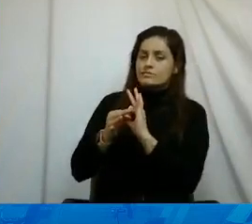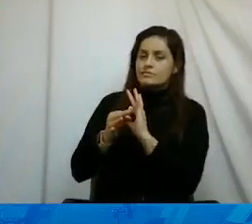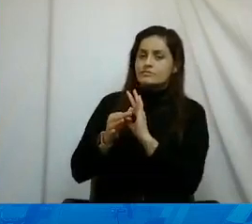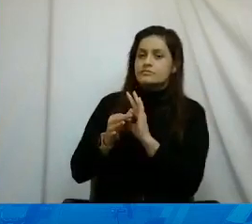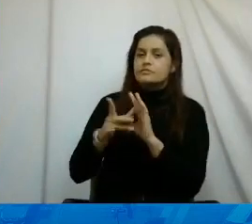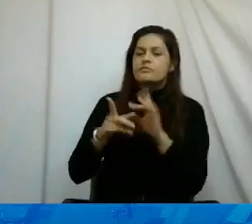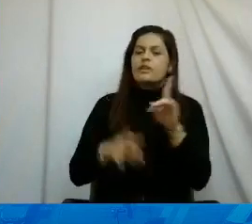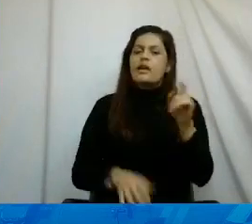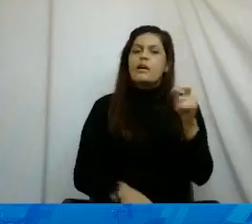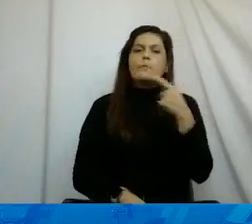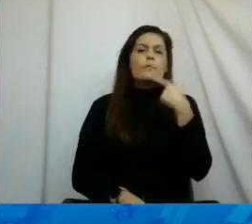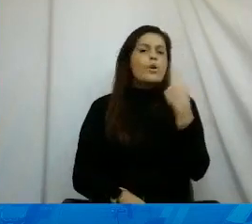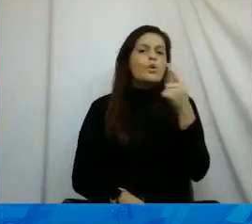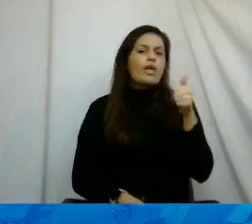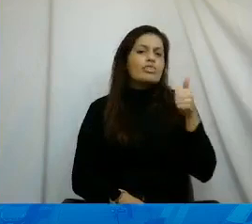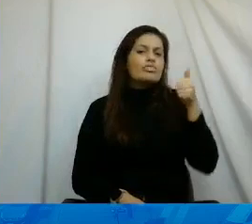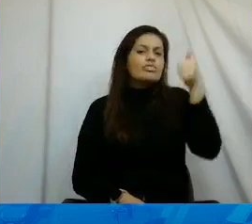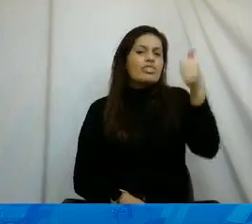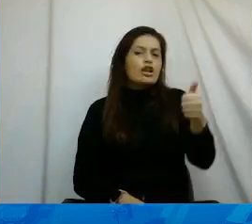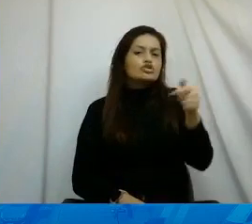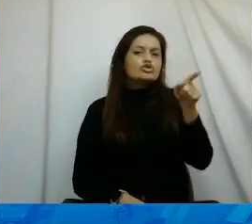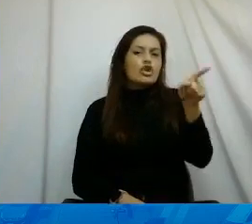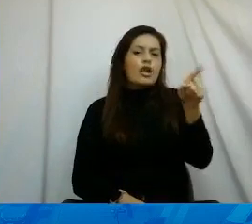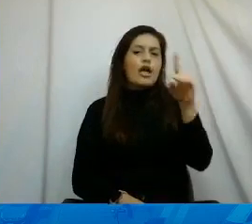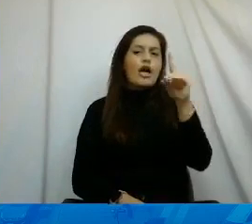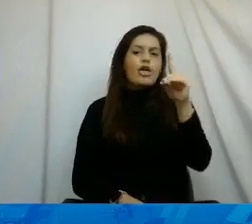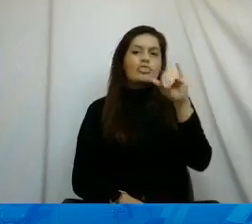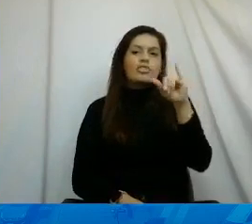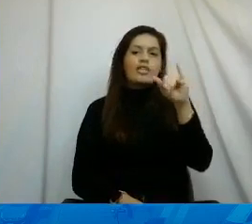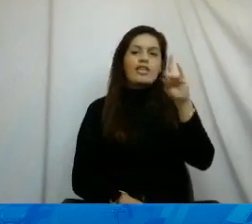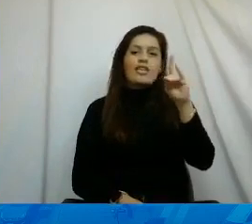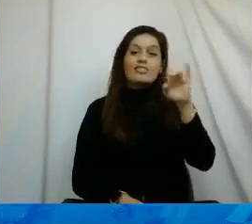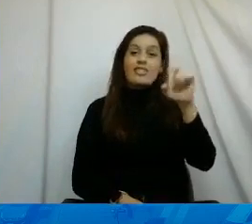Directora, tiene usted información sobre el caso de la Foresta, ¿cierto?